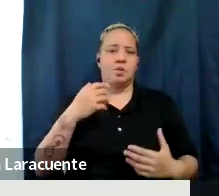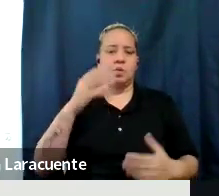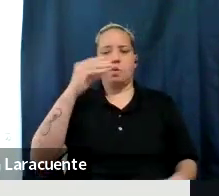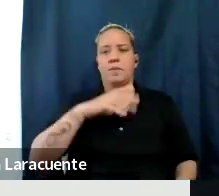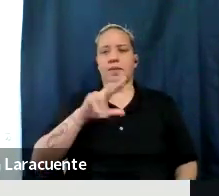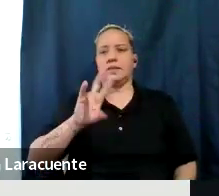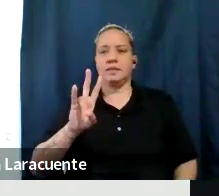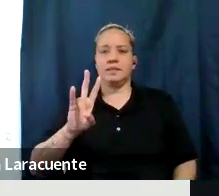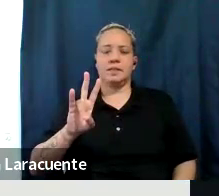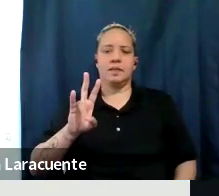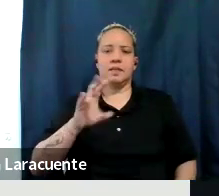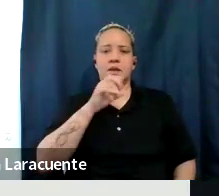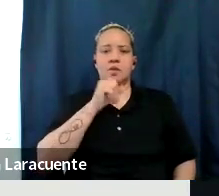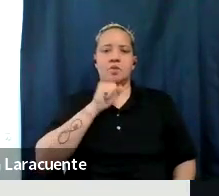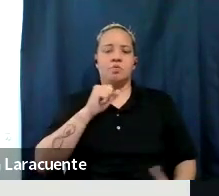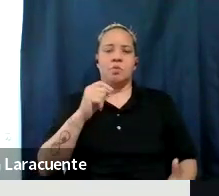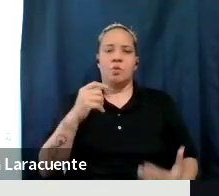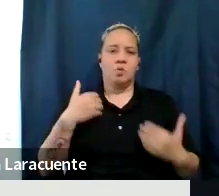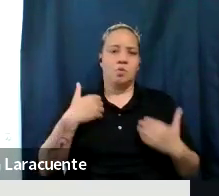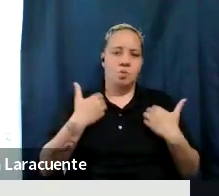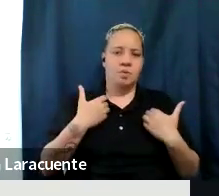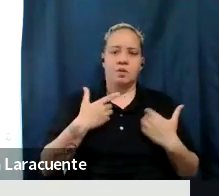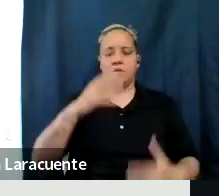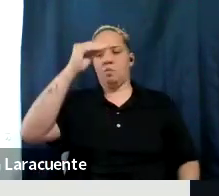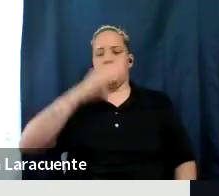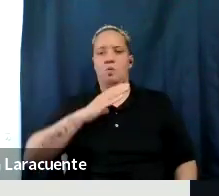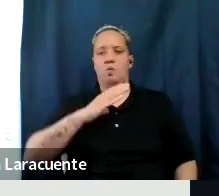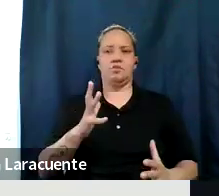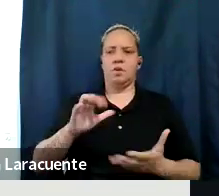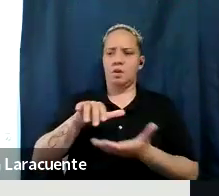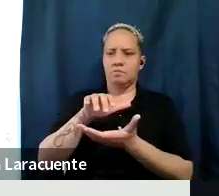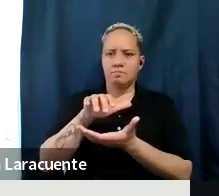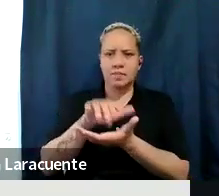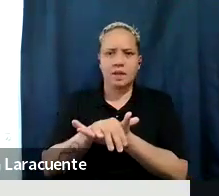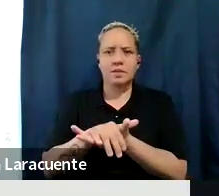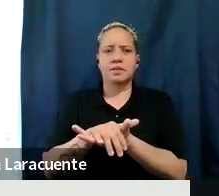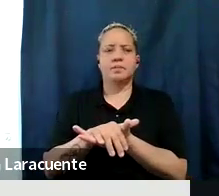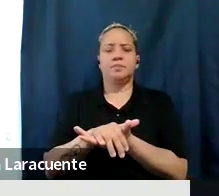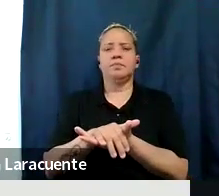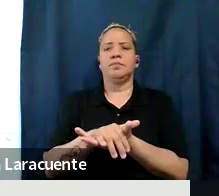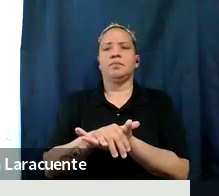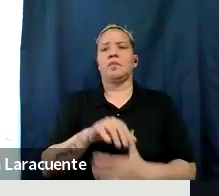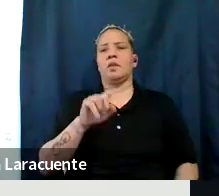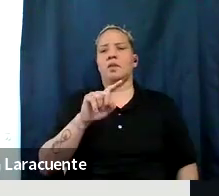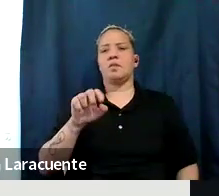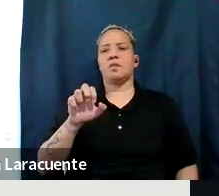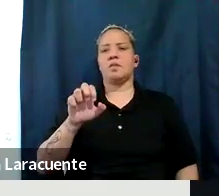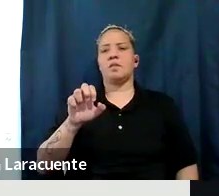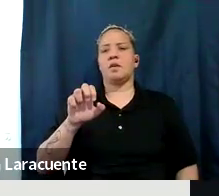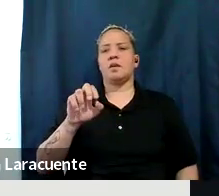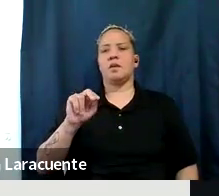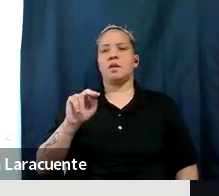años era un joven, era un hombre hecho y derecho, era un hombre ya casado con Zenobia Camprubí, un hombre al que